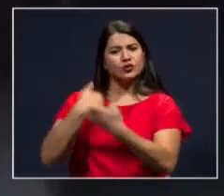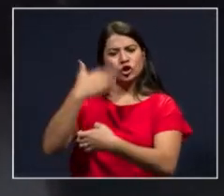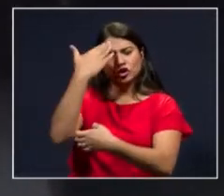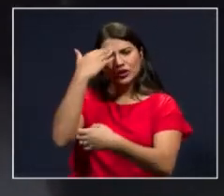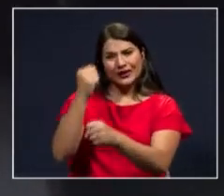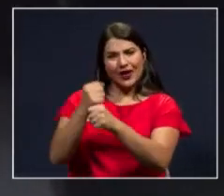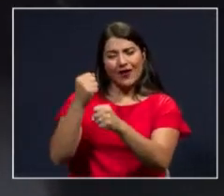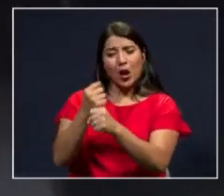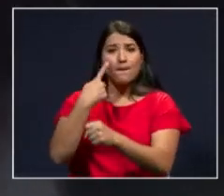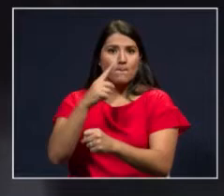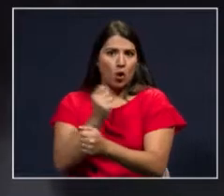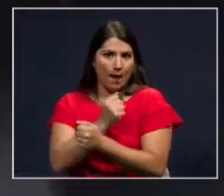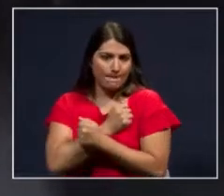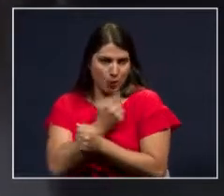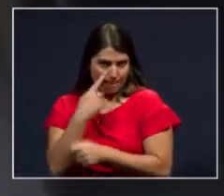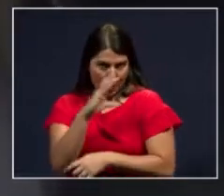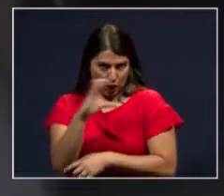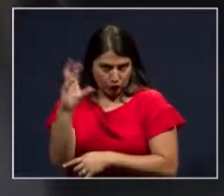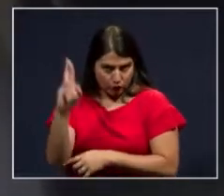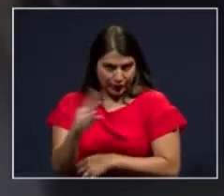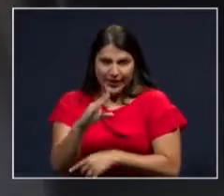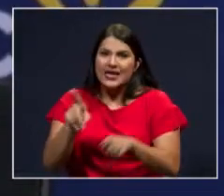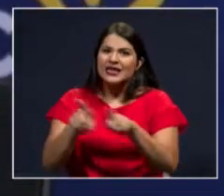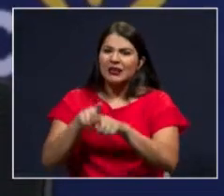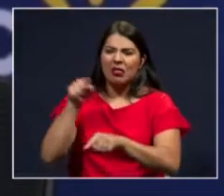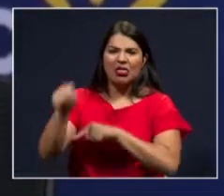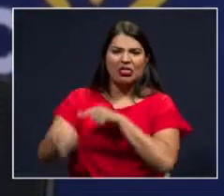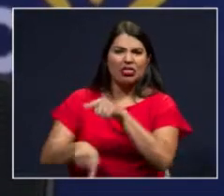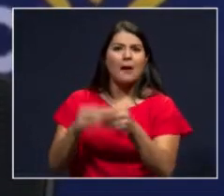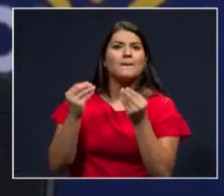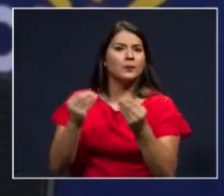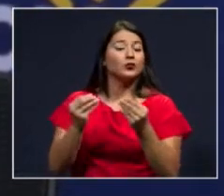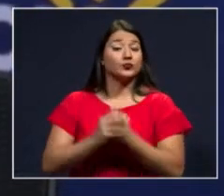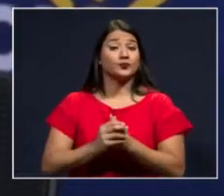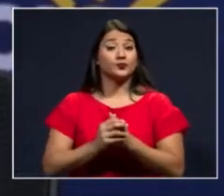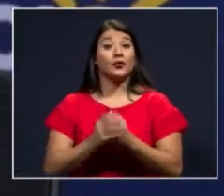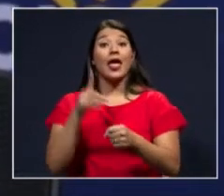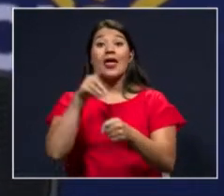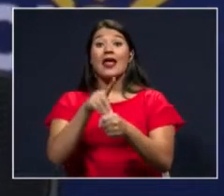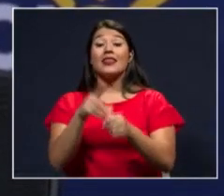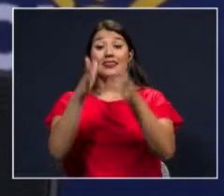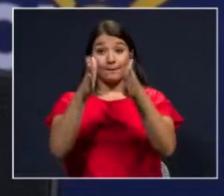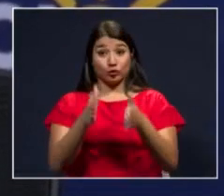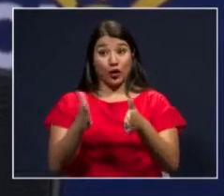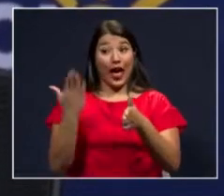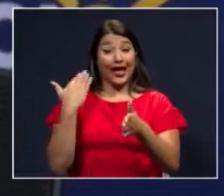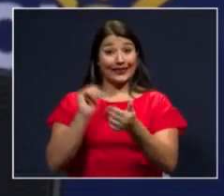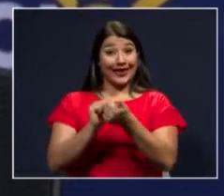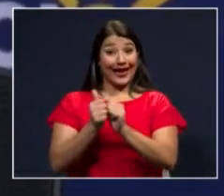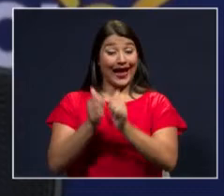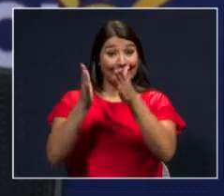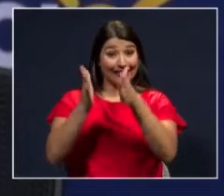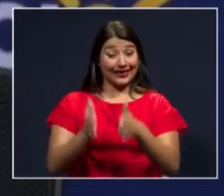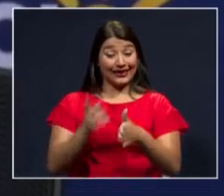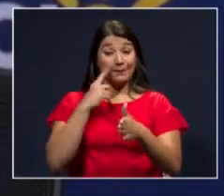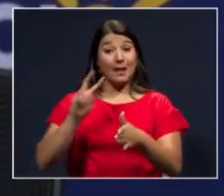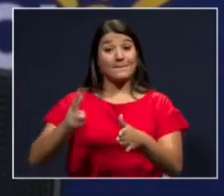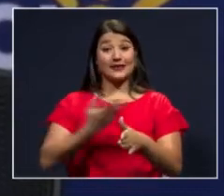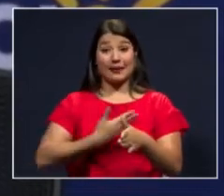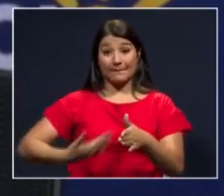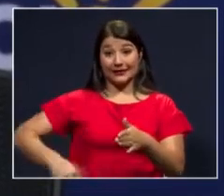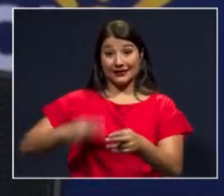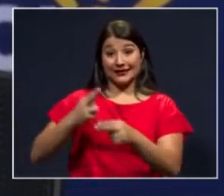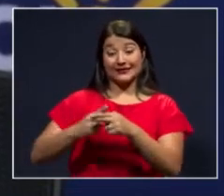Rica y que pues también han estado siendo atacadas. Por su parte, la diputada y ex candidata a la vicepresidencia, Ivonne